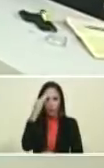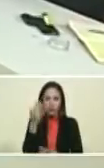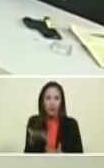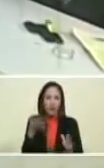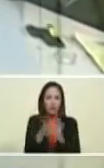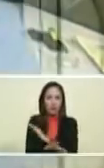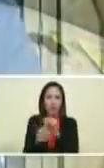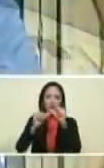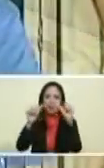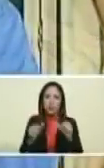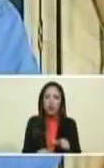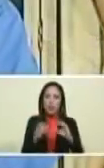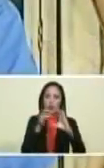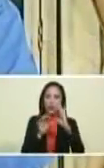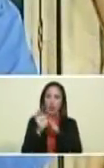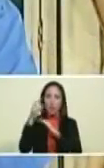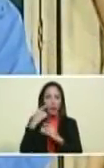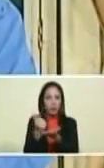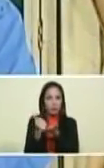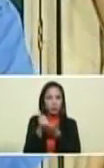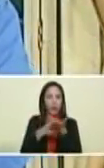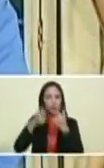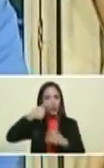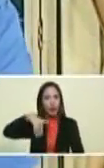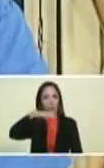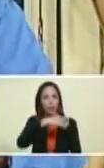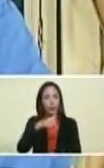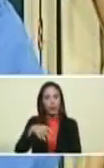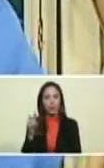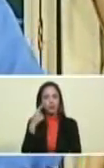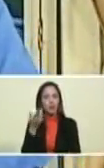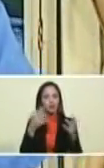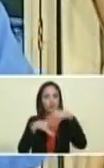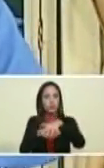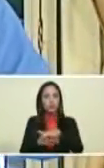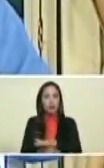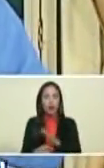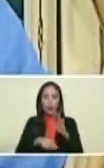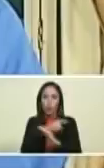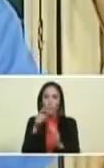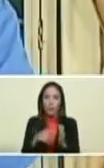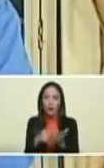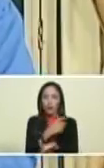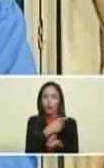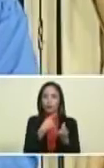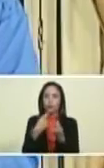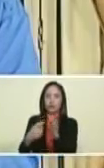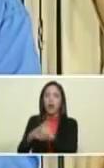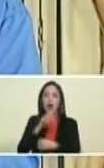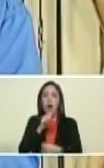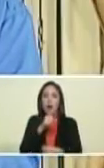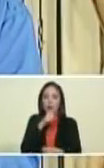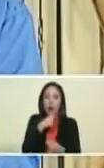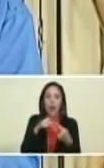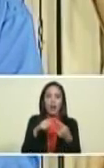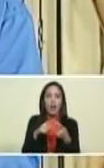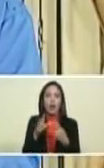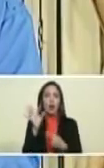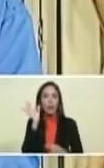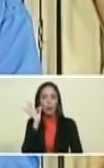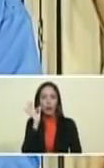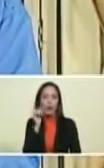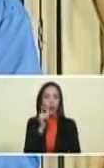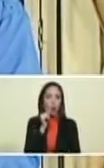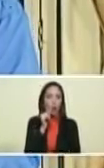carnet de la patria llegó para proteger al pueblo de Venezuela integralmente, proteger a los pensionados, a las pensionadas, a los